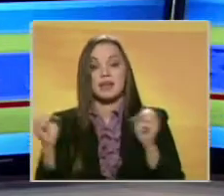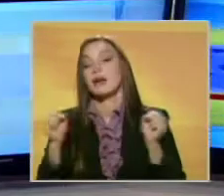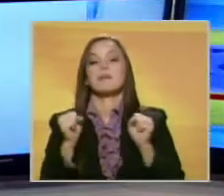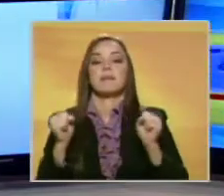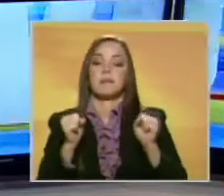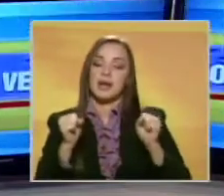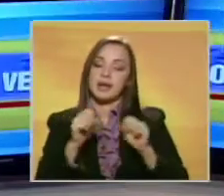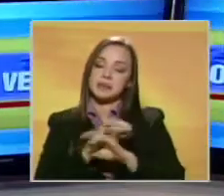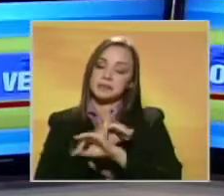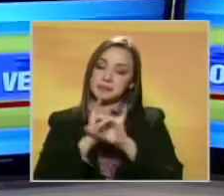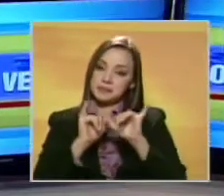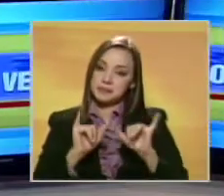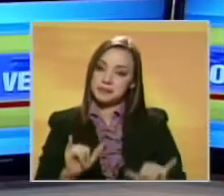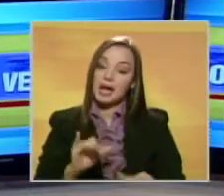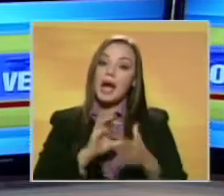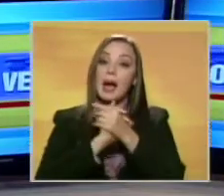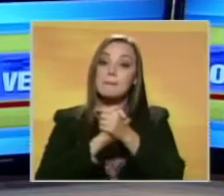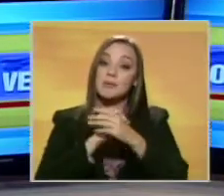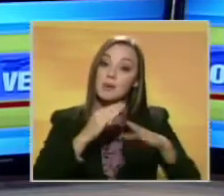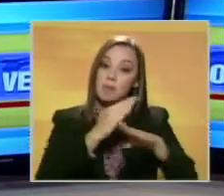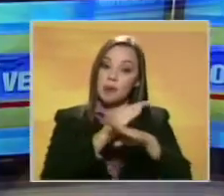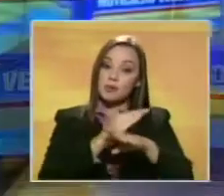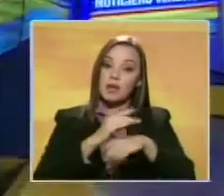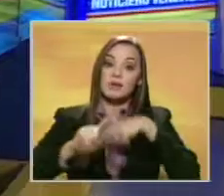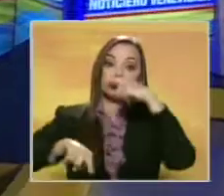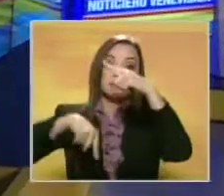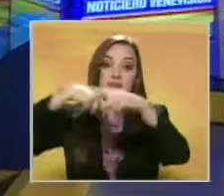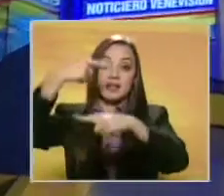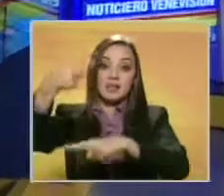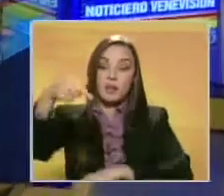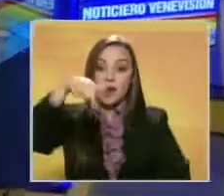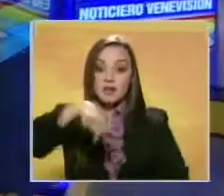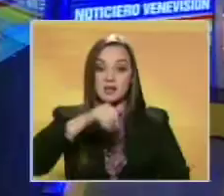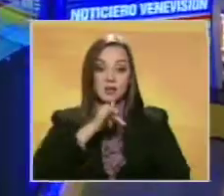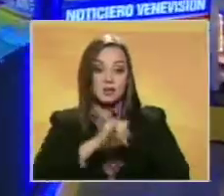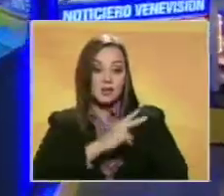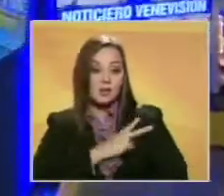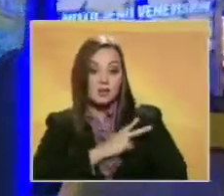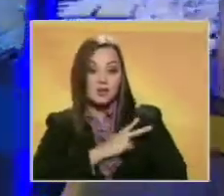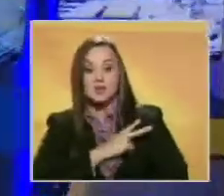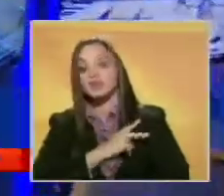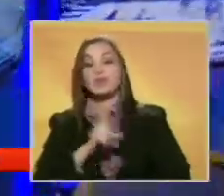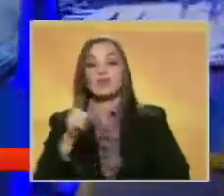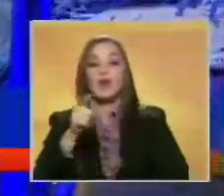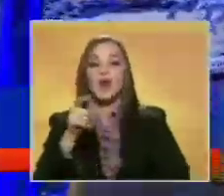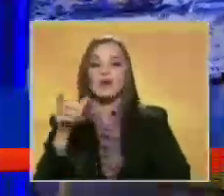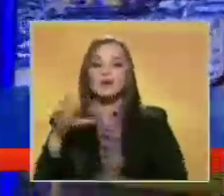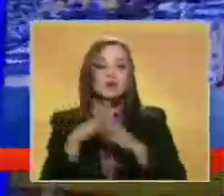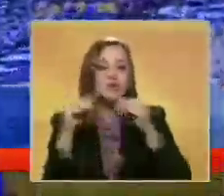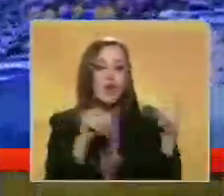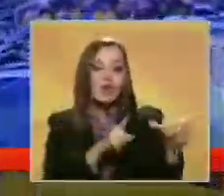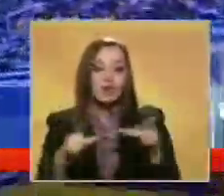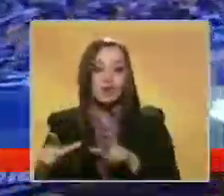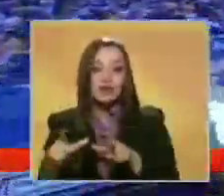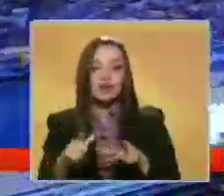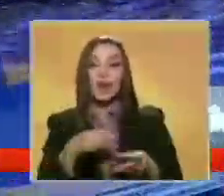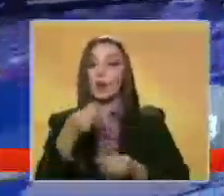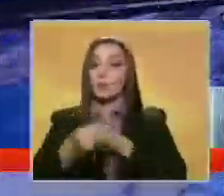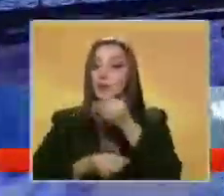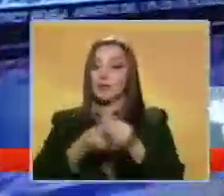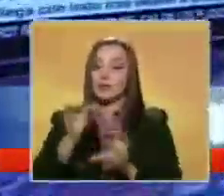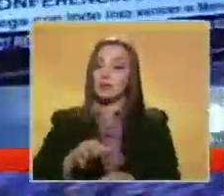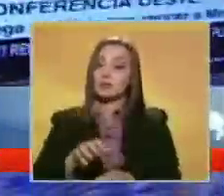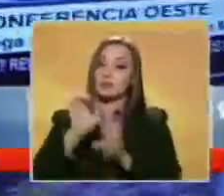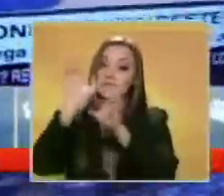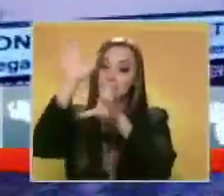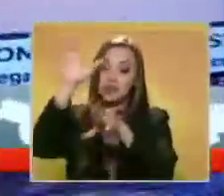Amigos, nos corresponde hacer otra pausa. Y más adelante en su noticiero Venevisión. Rumbo al título. Todo listo para que se reanude la